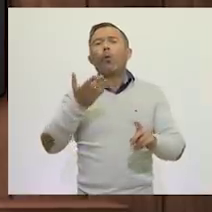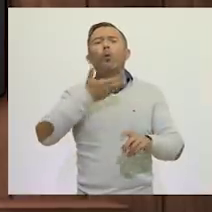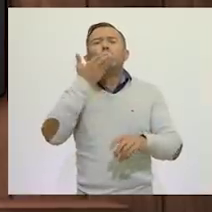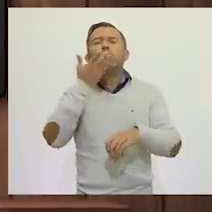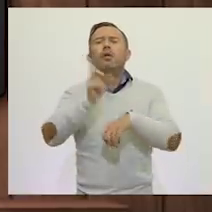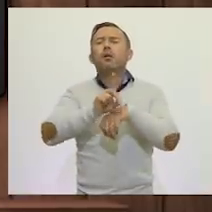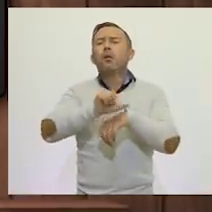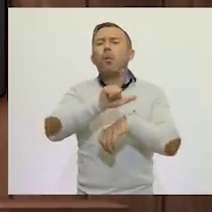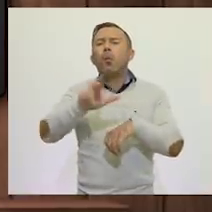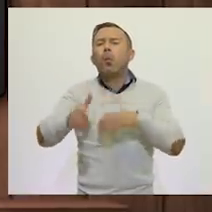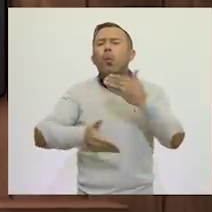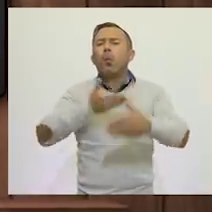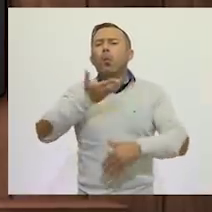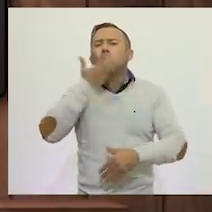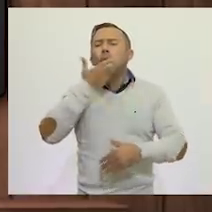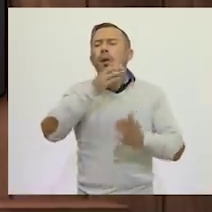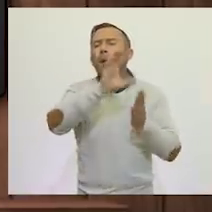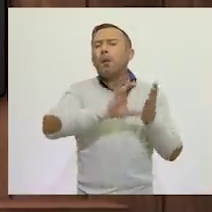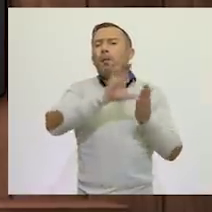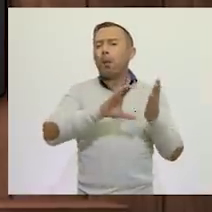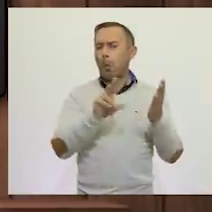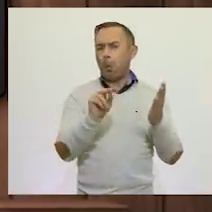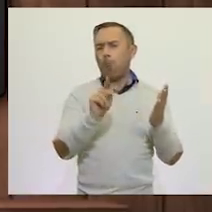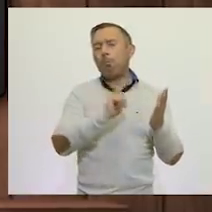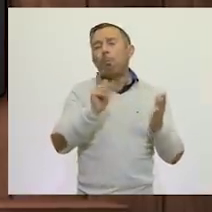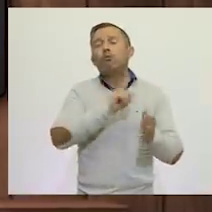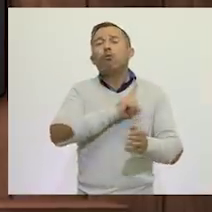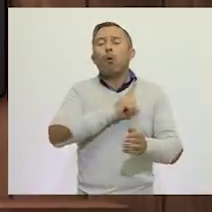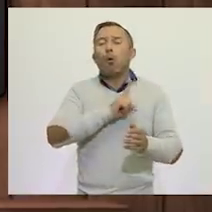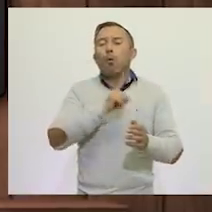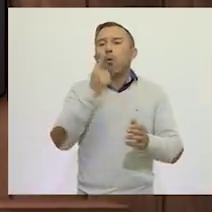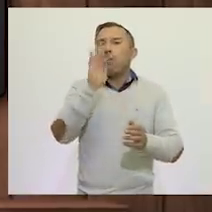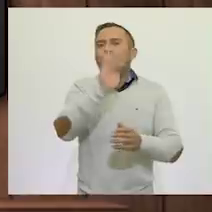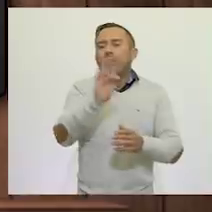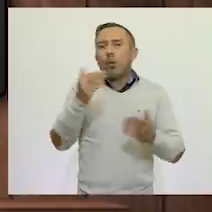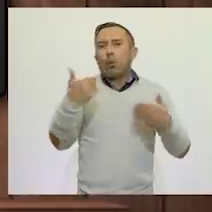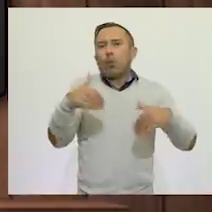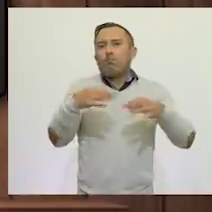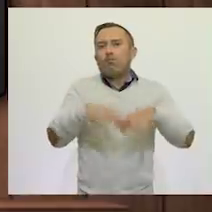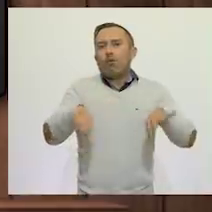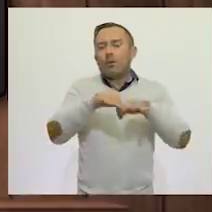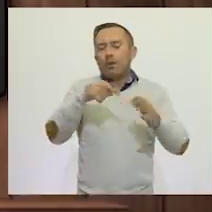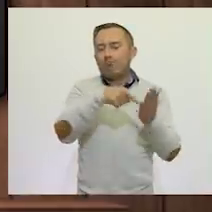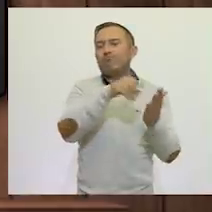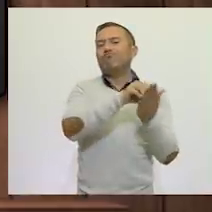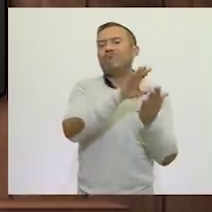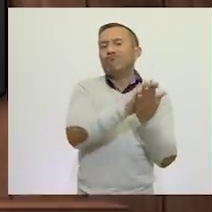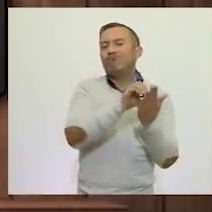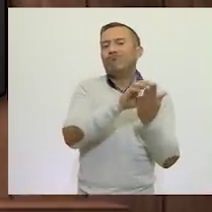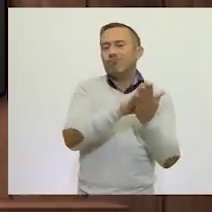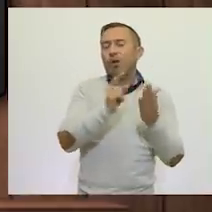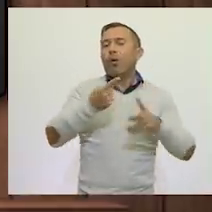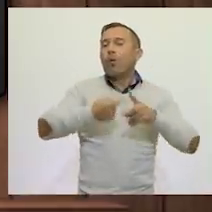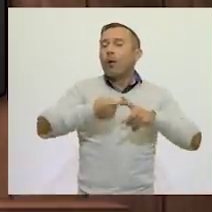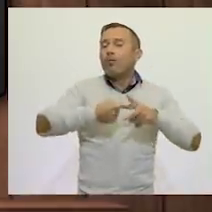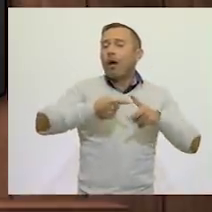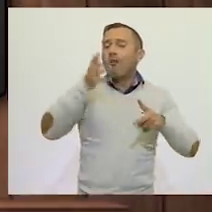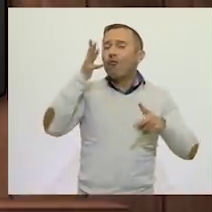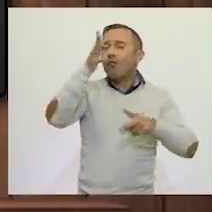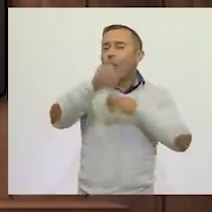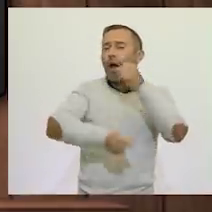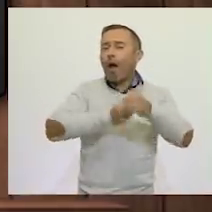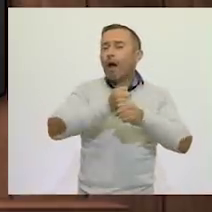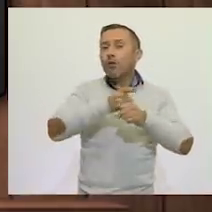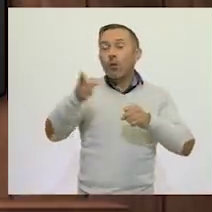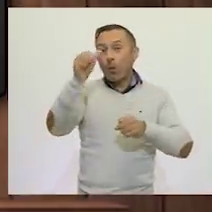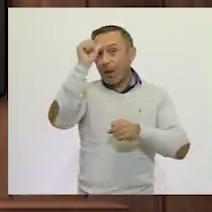solo marcaba con gran precisión los acontecimientos históricos relevantes. La Cuenta Larga indicó mucho antes que otras culturas, como la